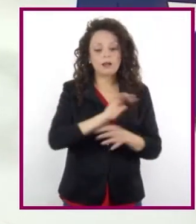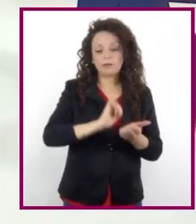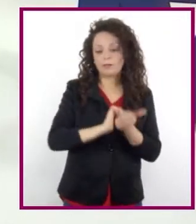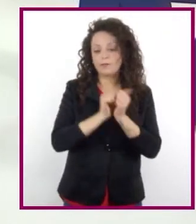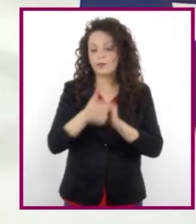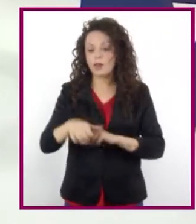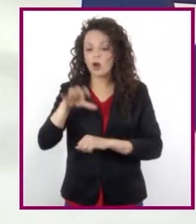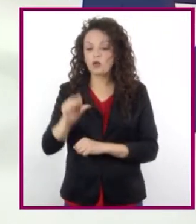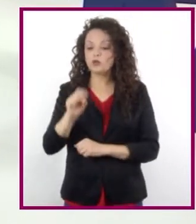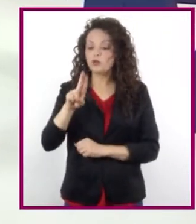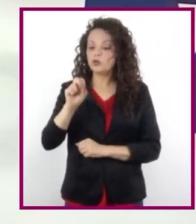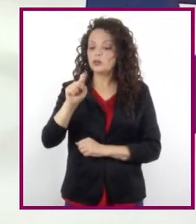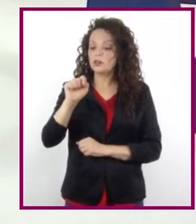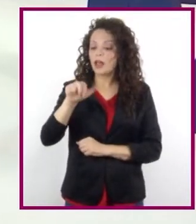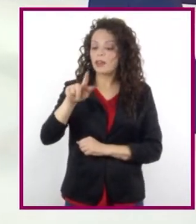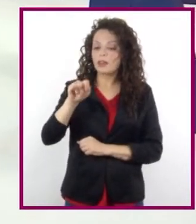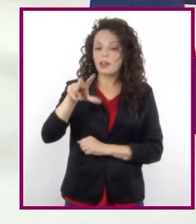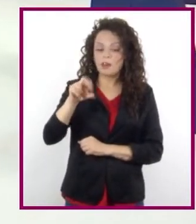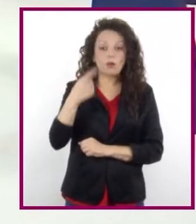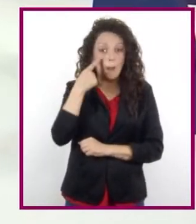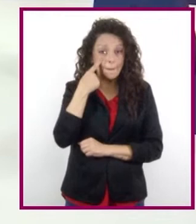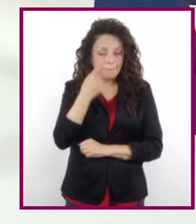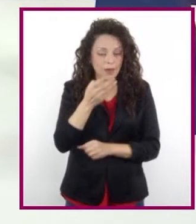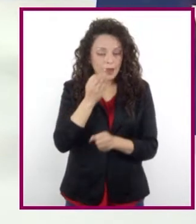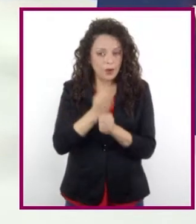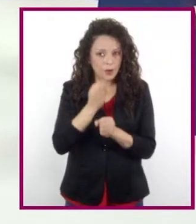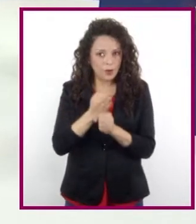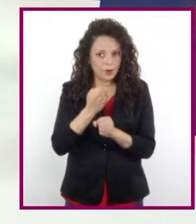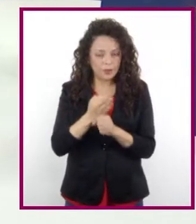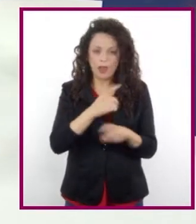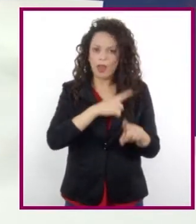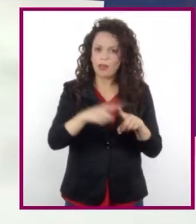Bien, entremos en materia y observemos los